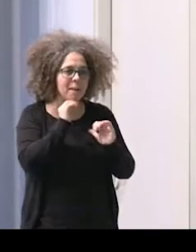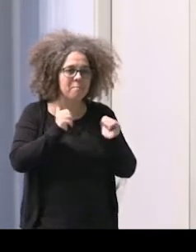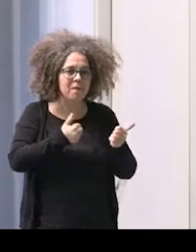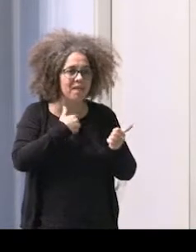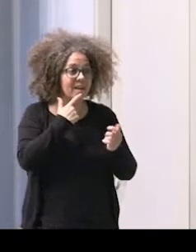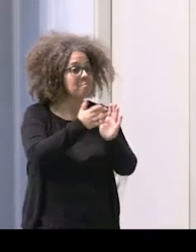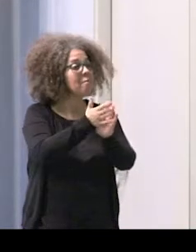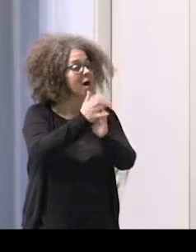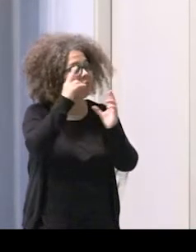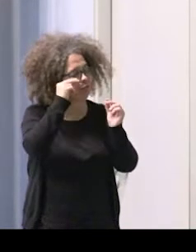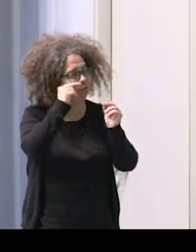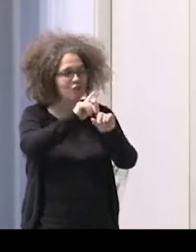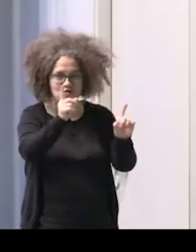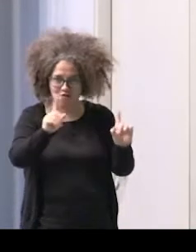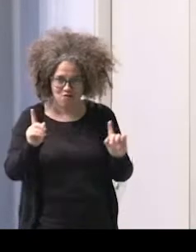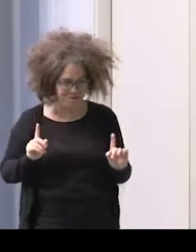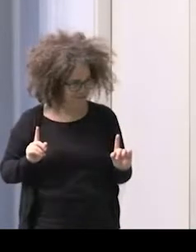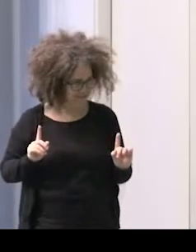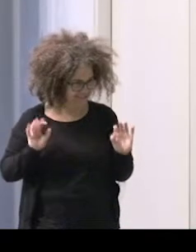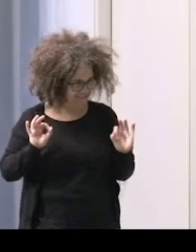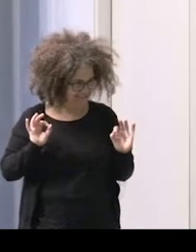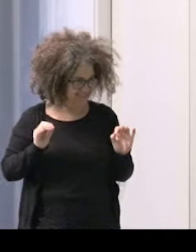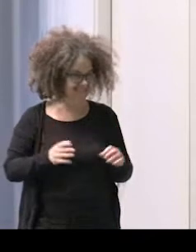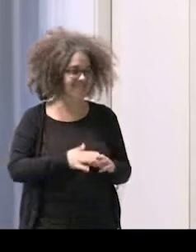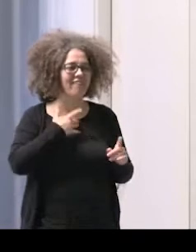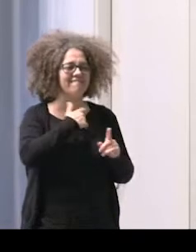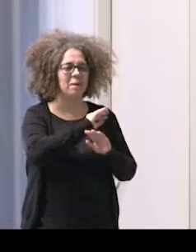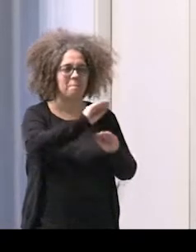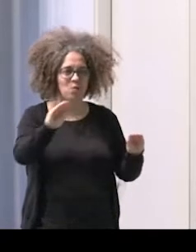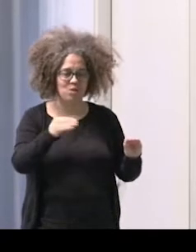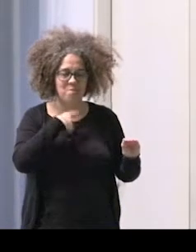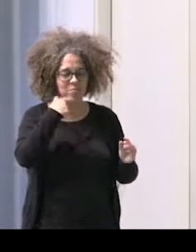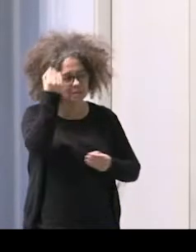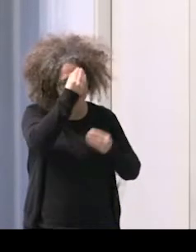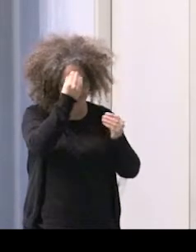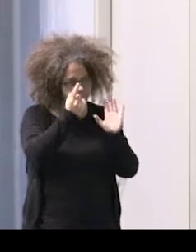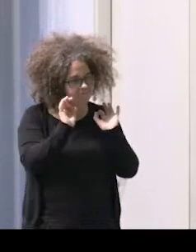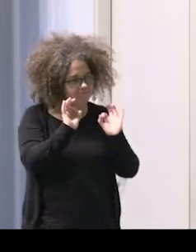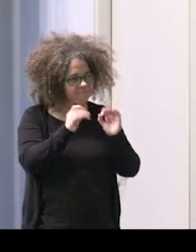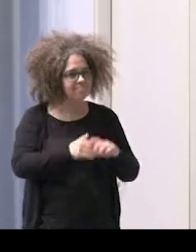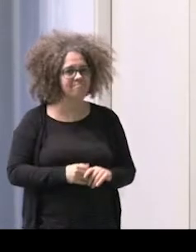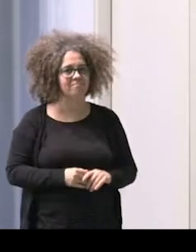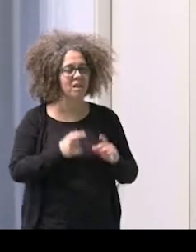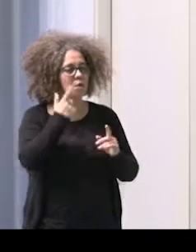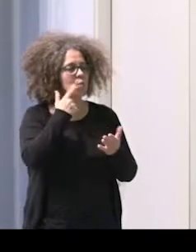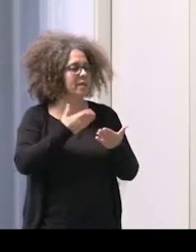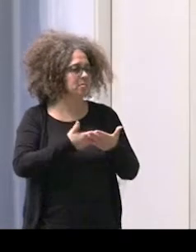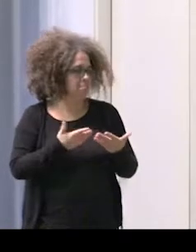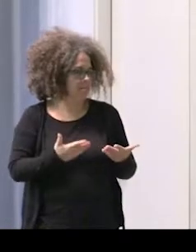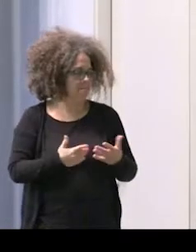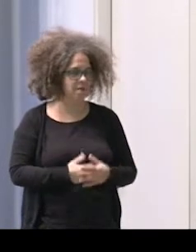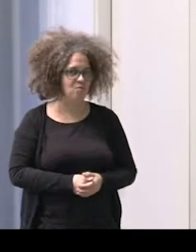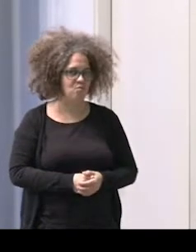estén dormidos a la hora de la siesta, me gustaría hacerles una pregunta. Vamos a pensar en un experimento muy simple de